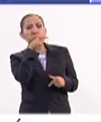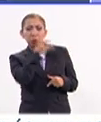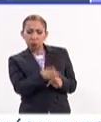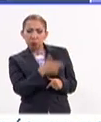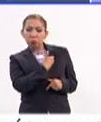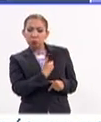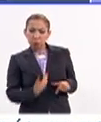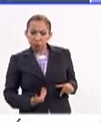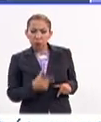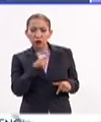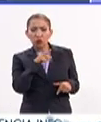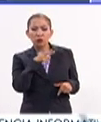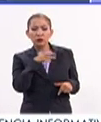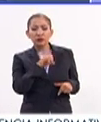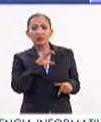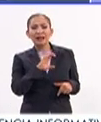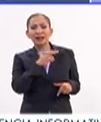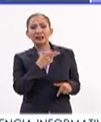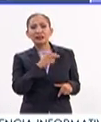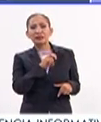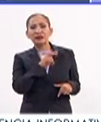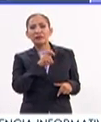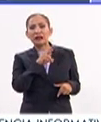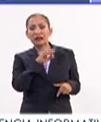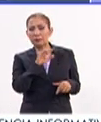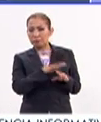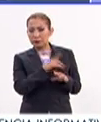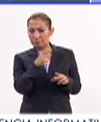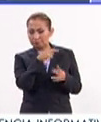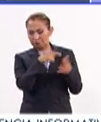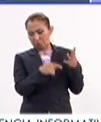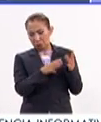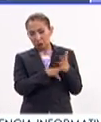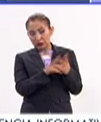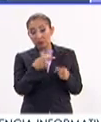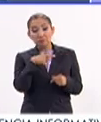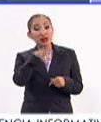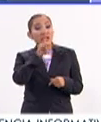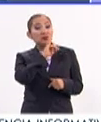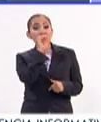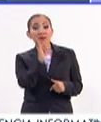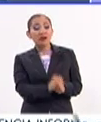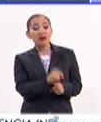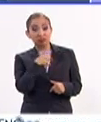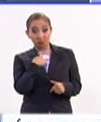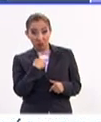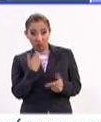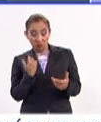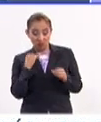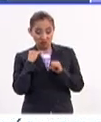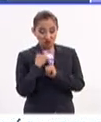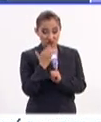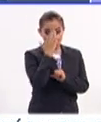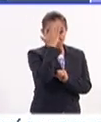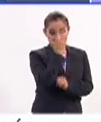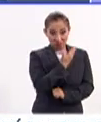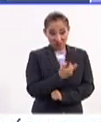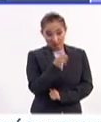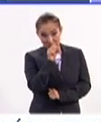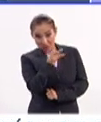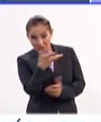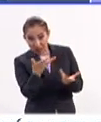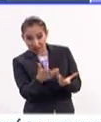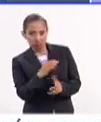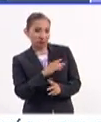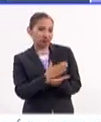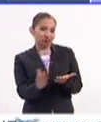al presidente Luis Echeverría por muchas razones, pero yo jamás haría, si fuera el mandamás de este país, las cosas